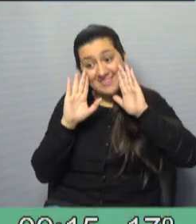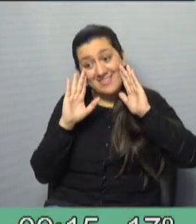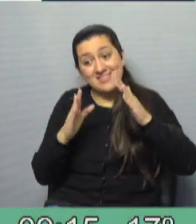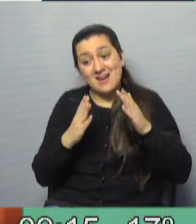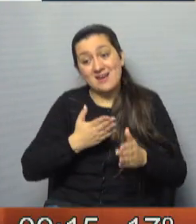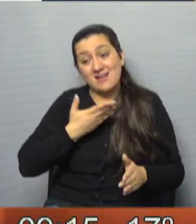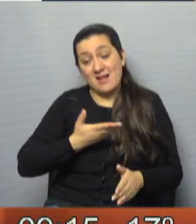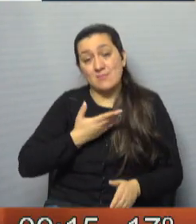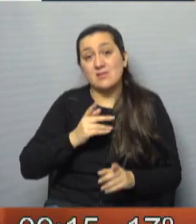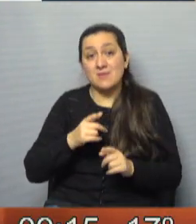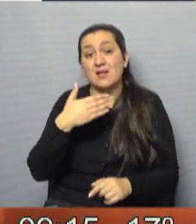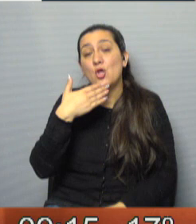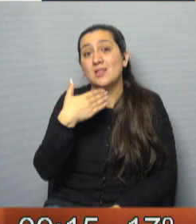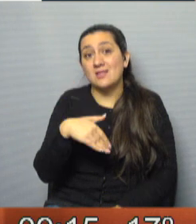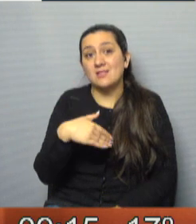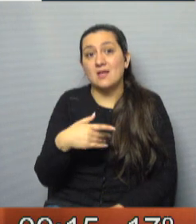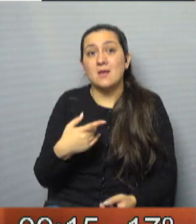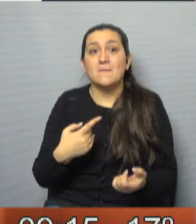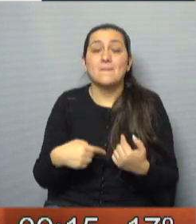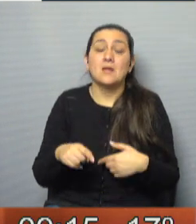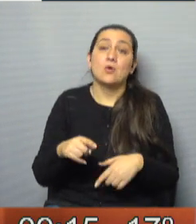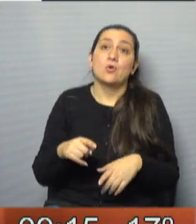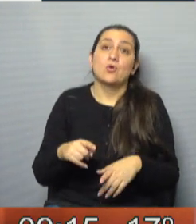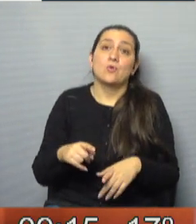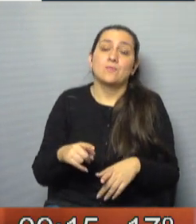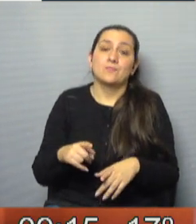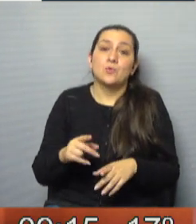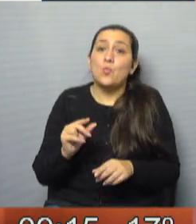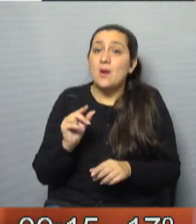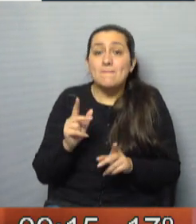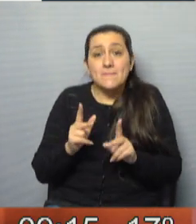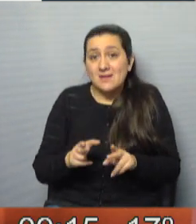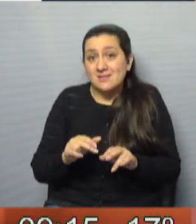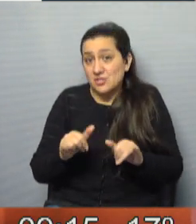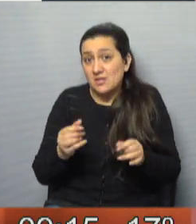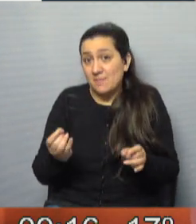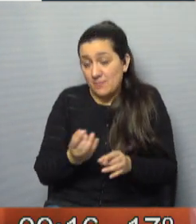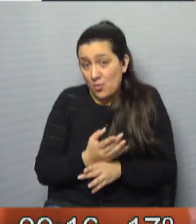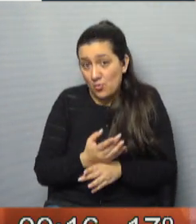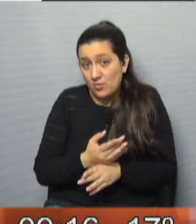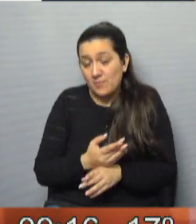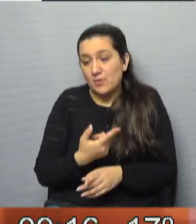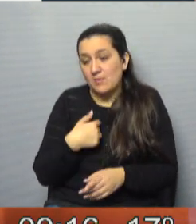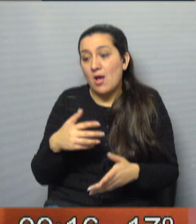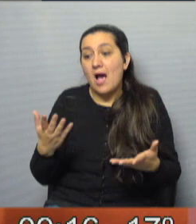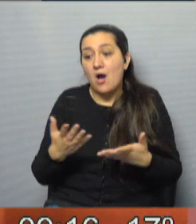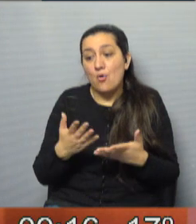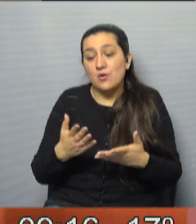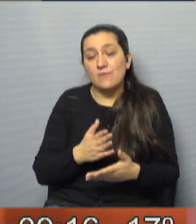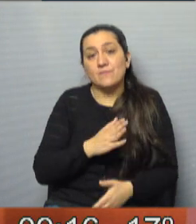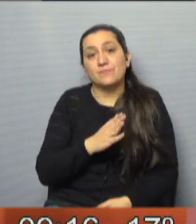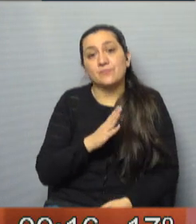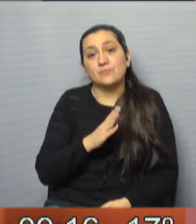reclamo y entendiera nuestro reclamo. Pero por lo menos una parte está hecha. Ahora Nos hemos encontrado, por ejemplo, con otros sectores del